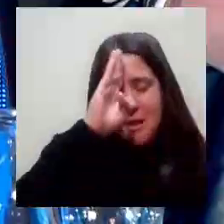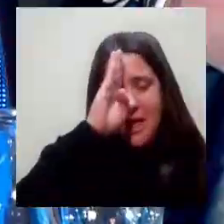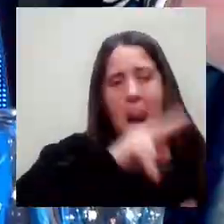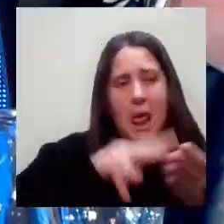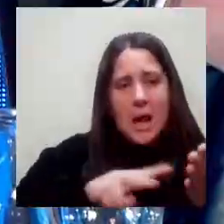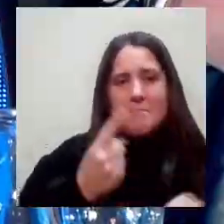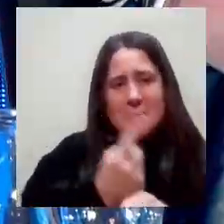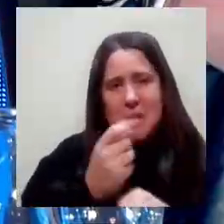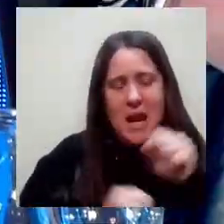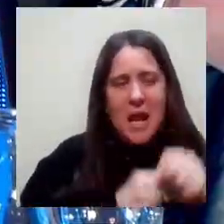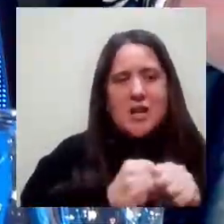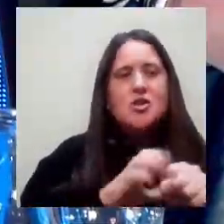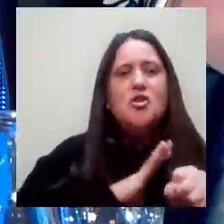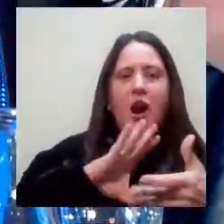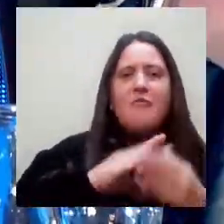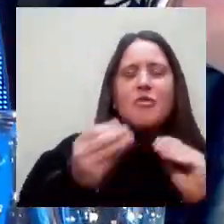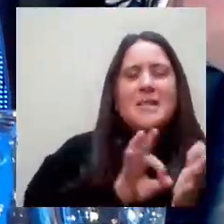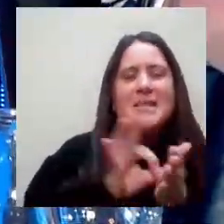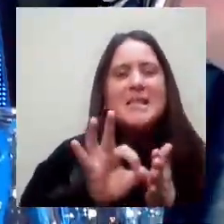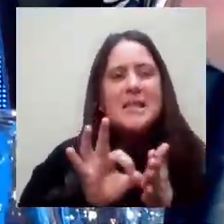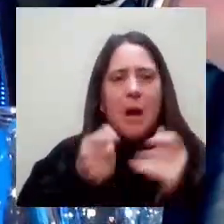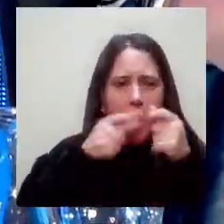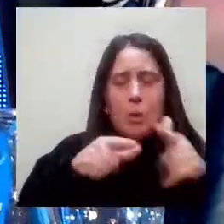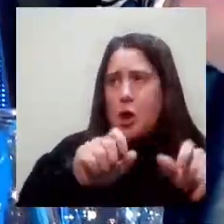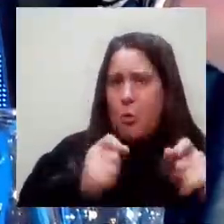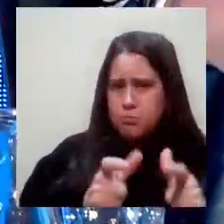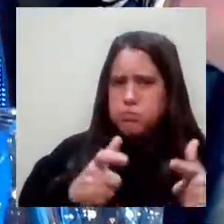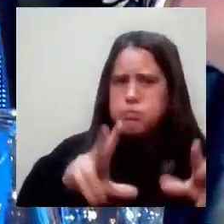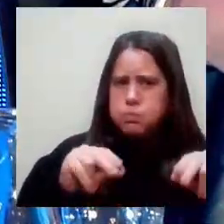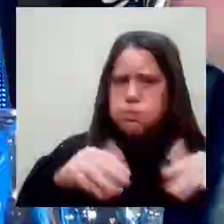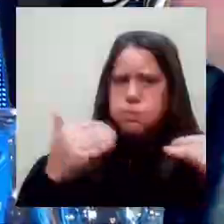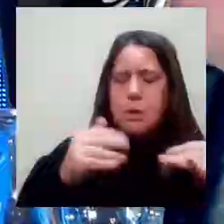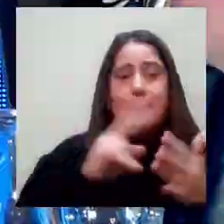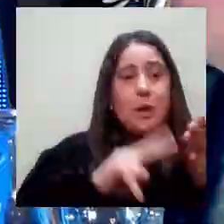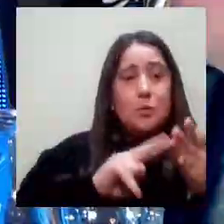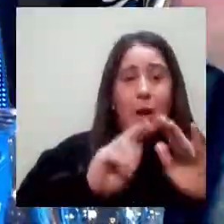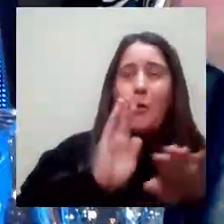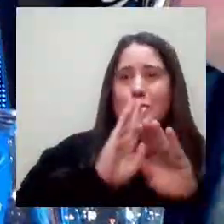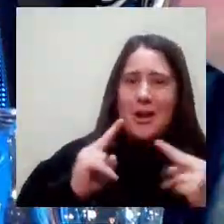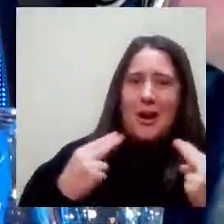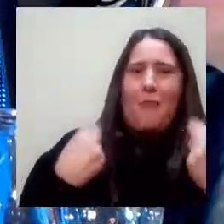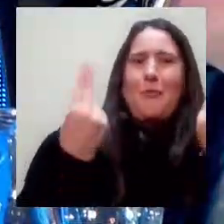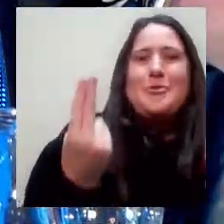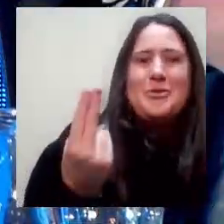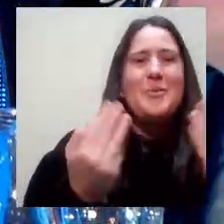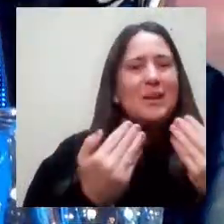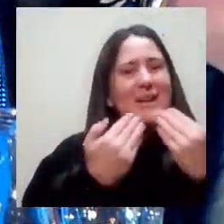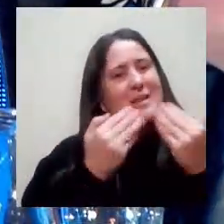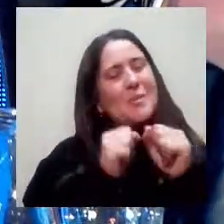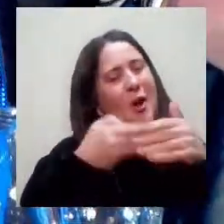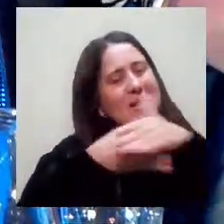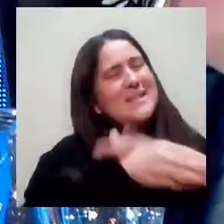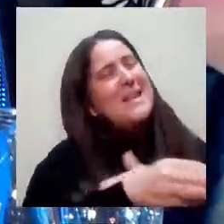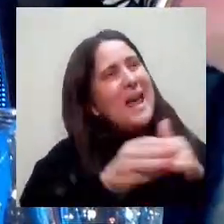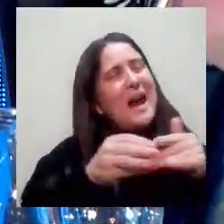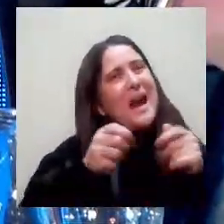año, tienen un sistema de lenguaje muy desarrollado. La lectura es revolucionaria porque me permite acceder a ese sistema de